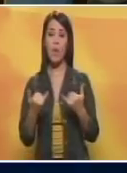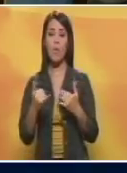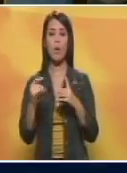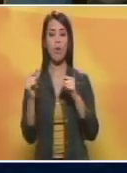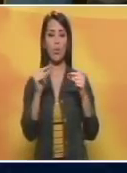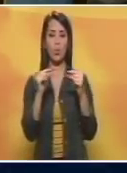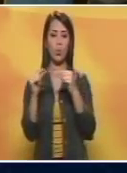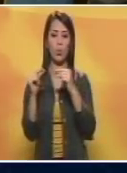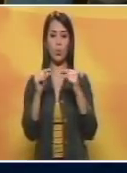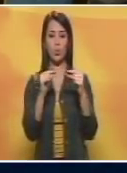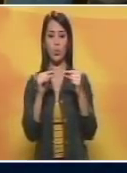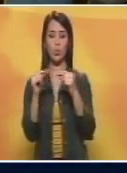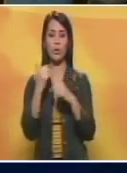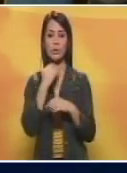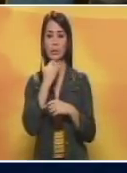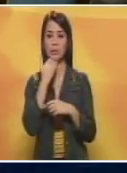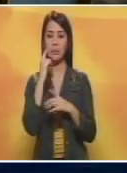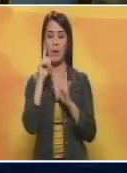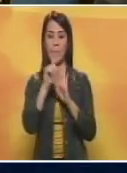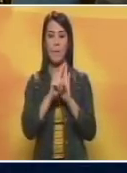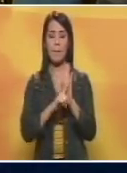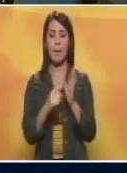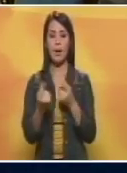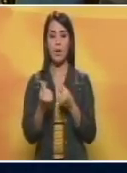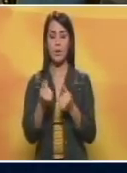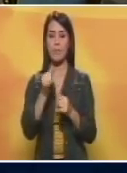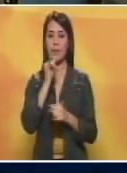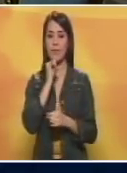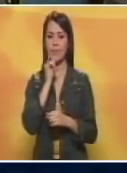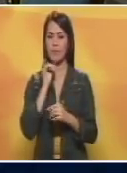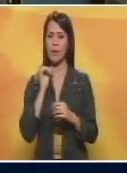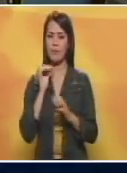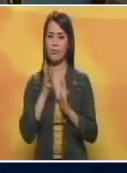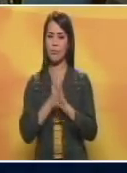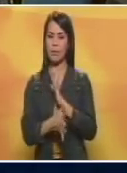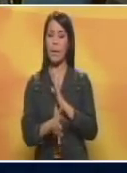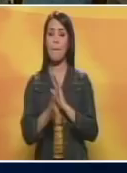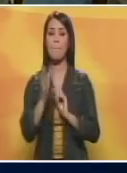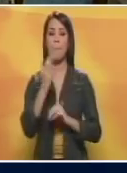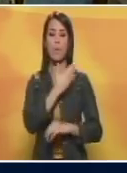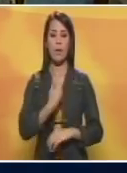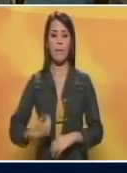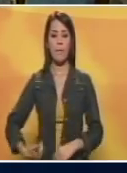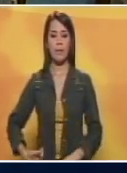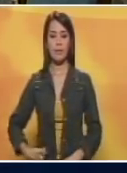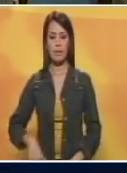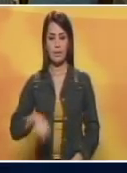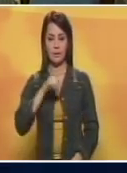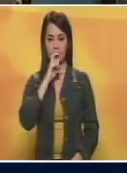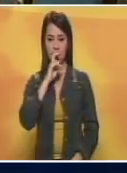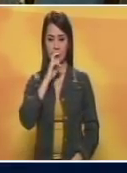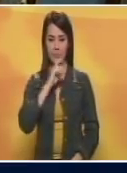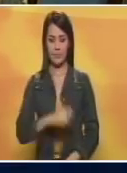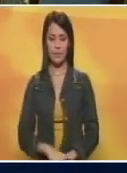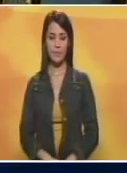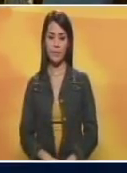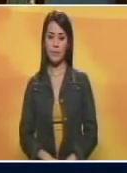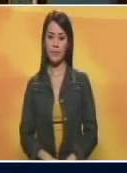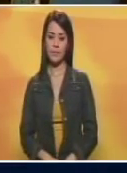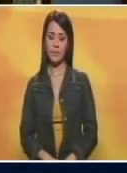las recientes medidas económicas anunciadas por el presidente de la república nicolás maduro